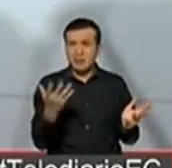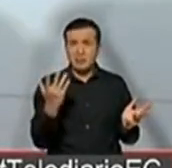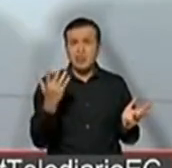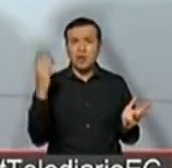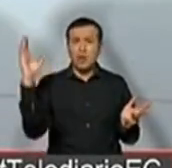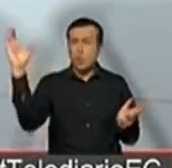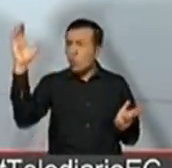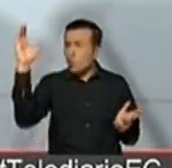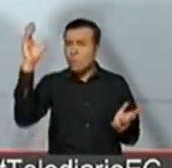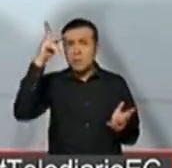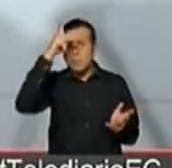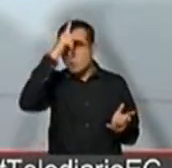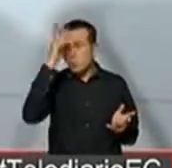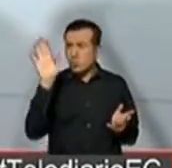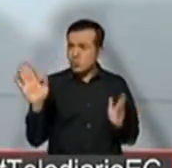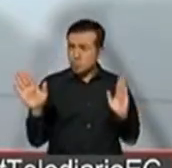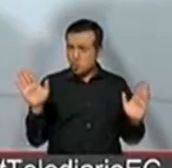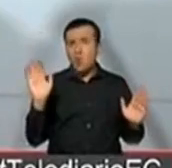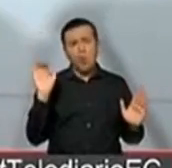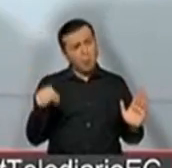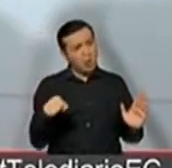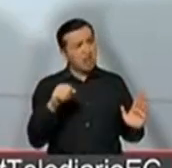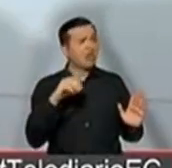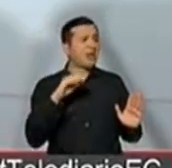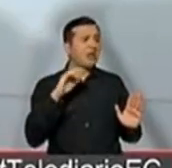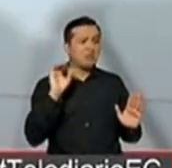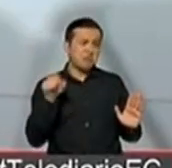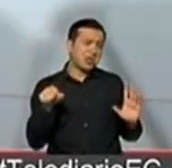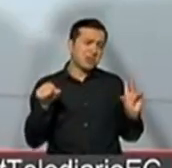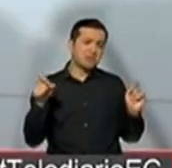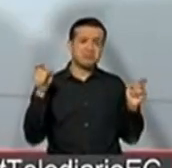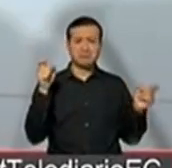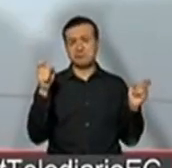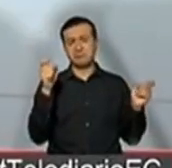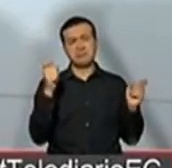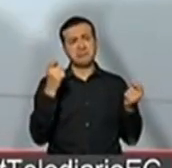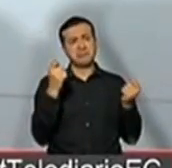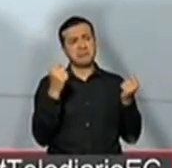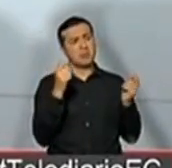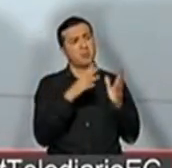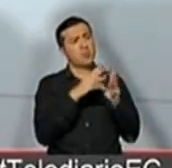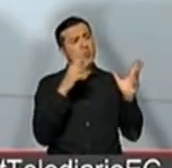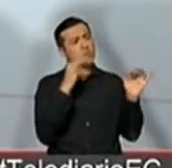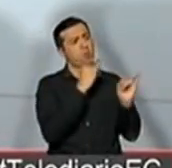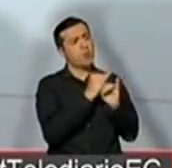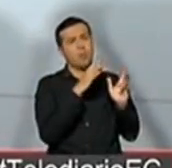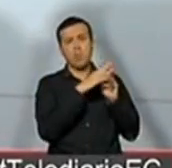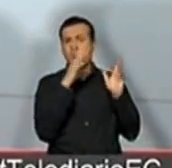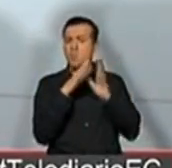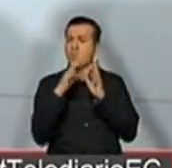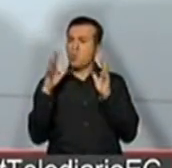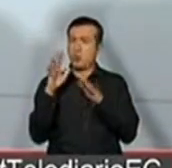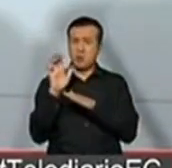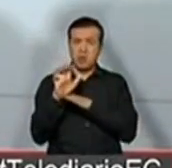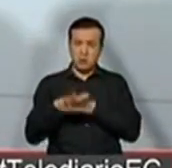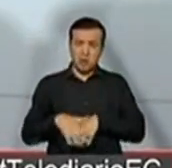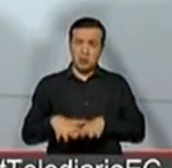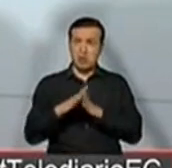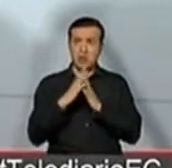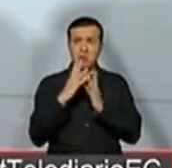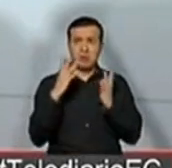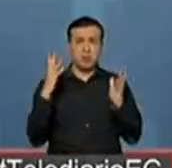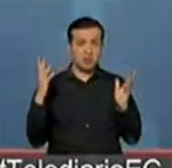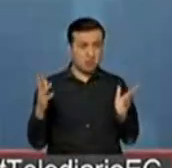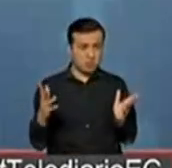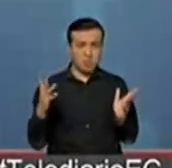Colombia, quizás el Perú pueda darse el lujo de tener un aparato burocrático tan grande como el ecuatoriano. Pero que son dos el o